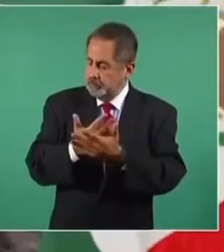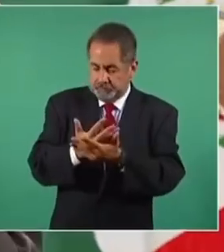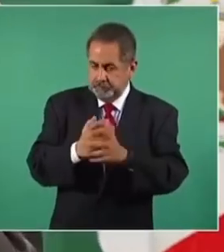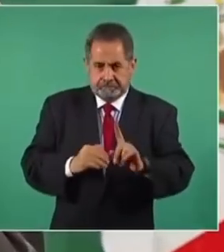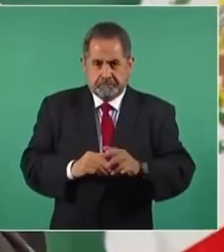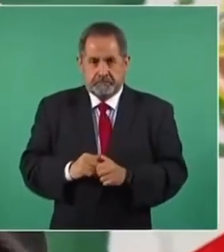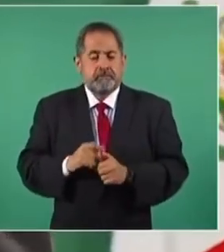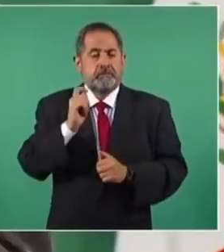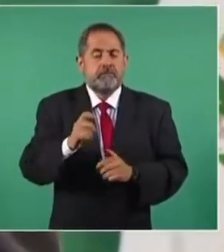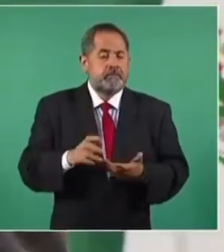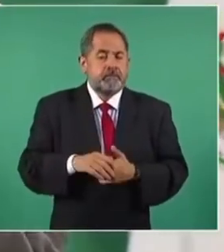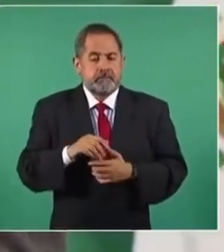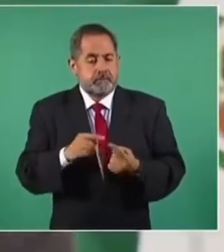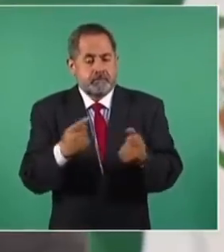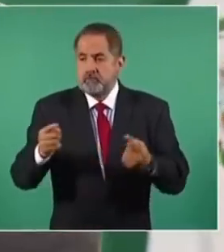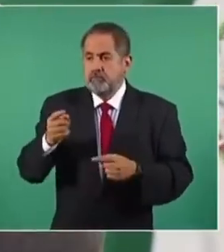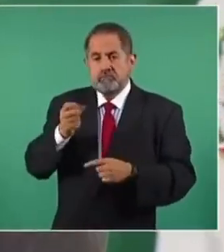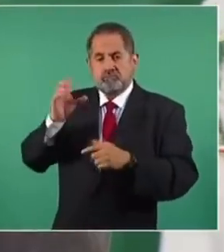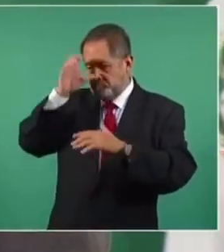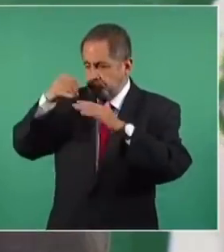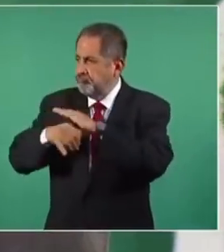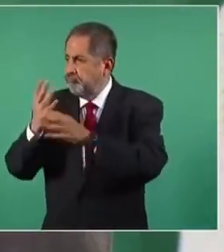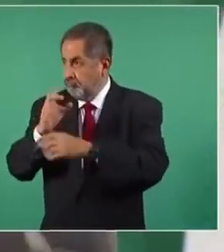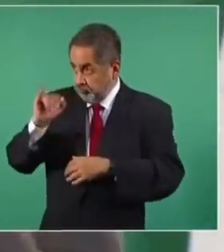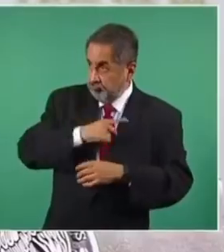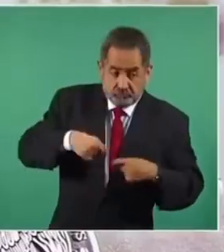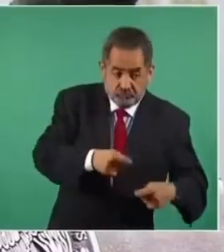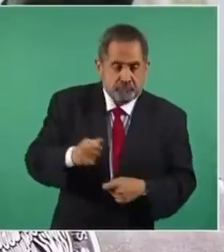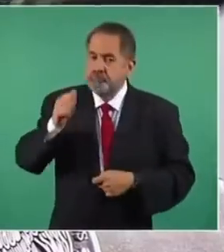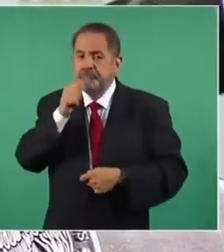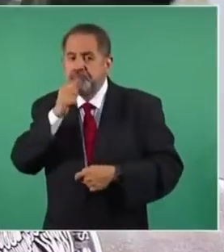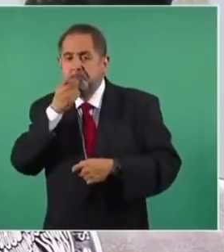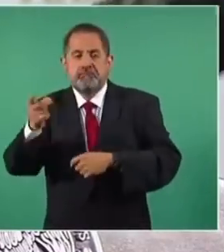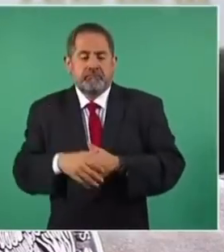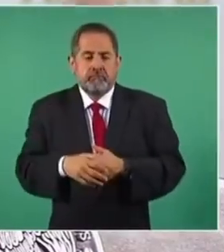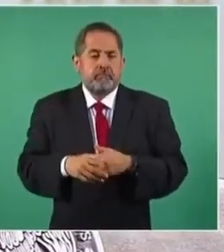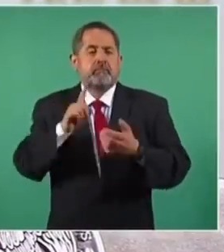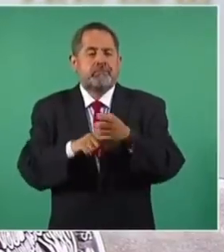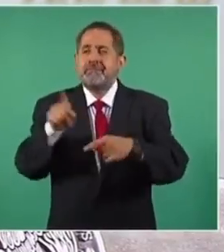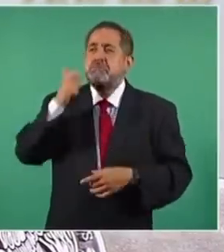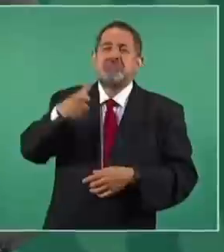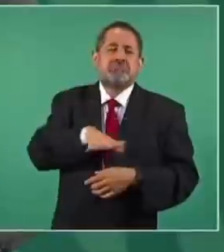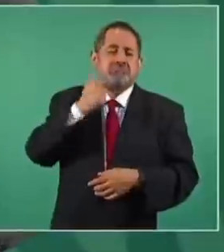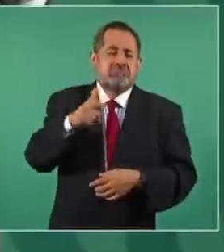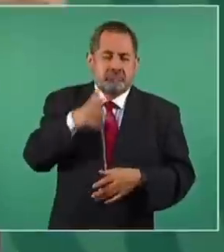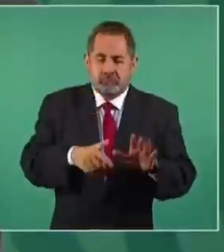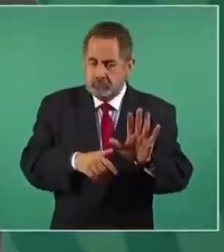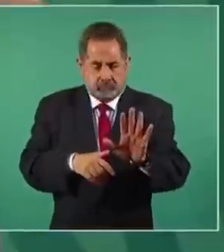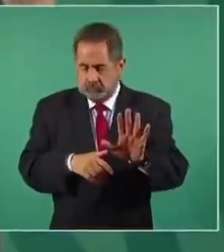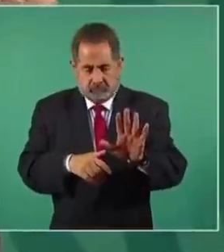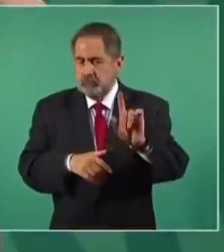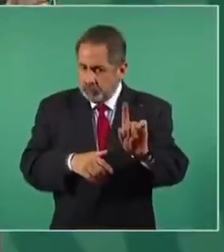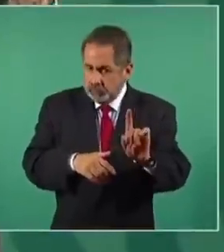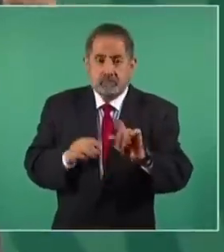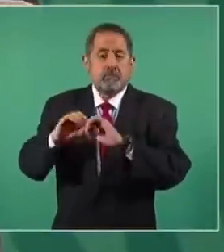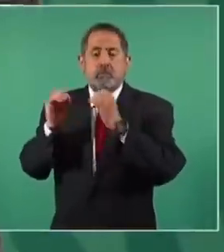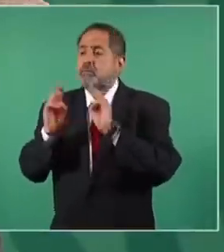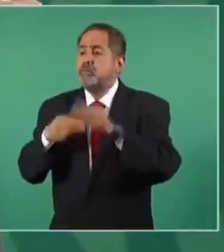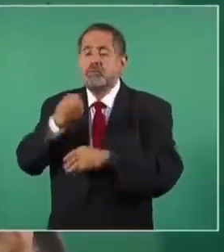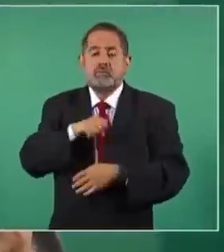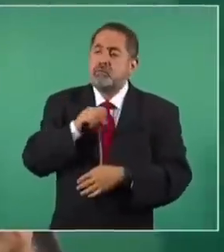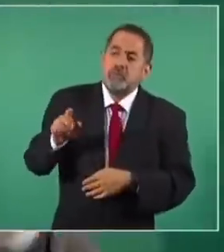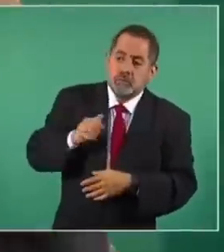Por eso hablo de que no es científico. O sea, no es, a ver, es que no queremos vacunarlos. Es que la Organización Mundial de la